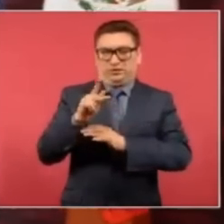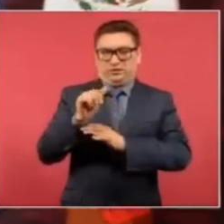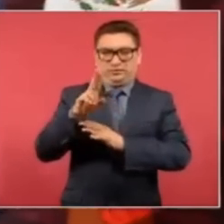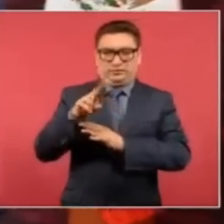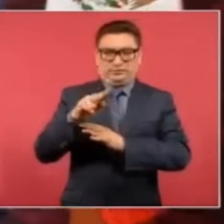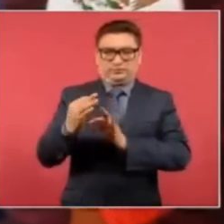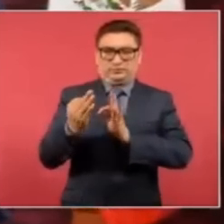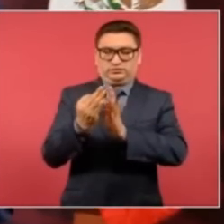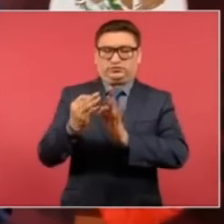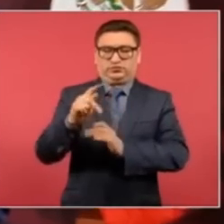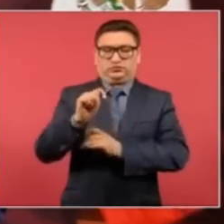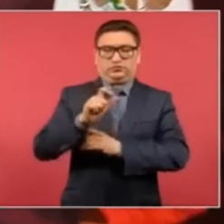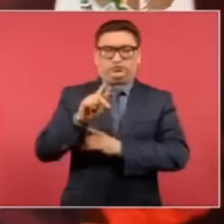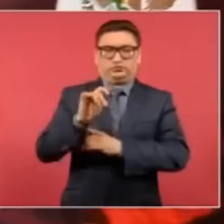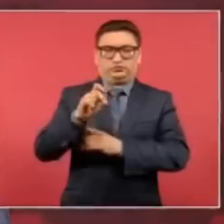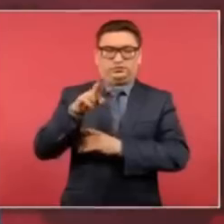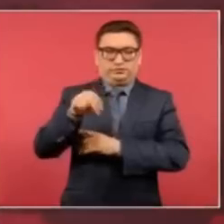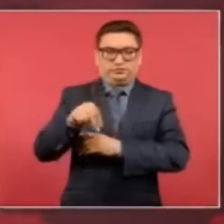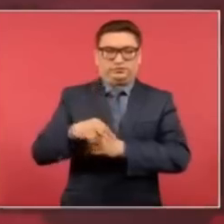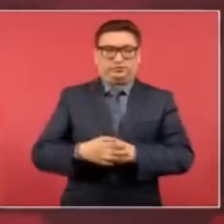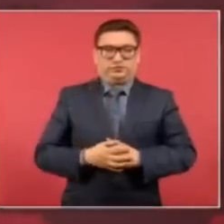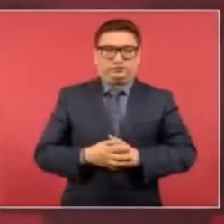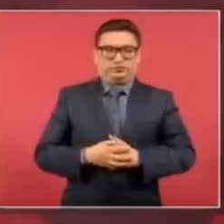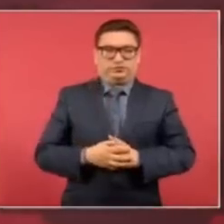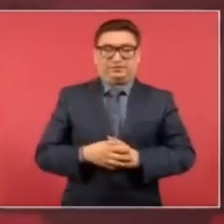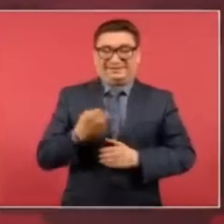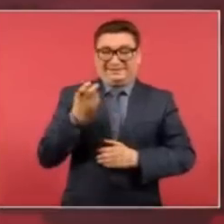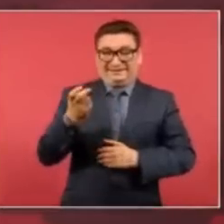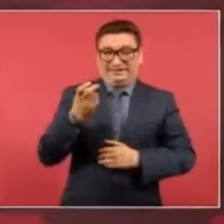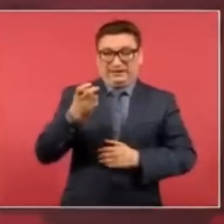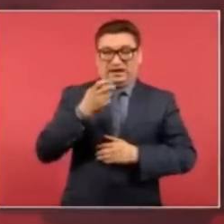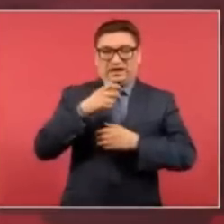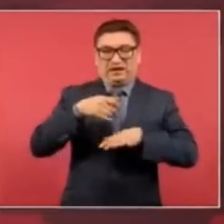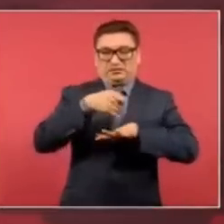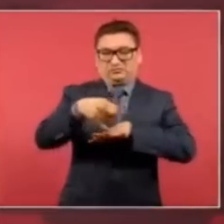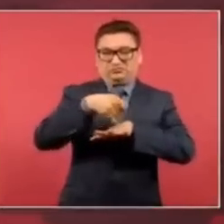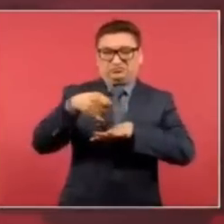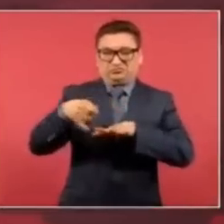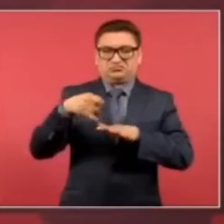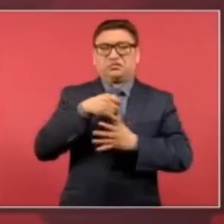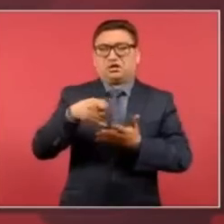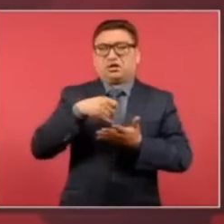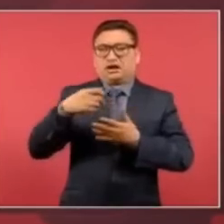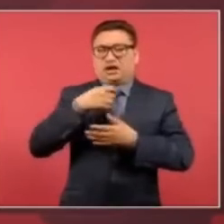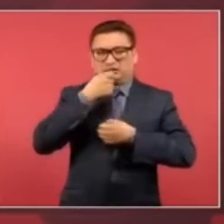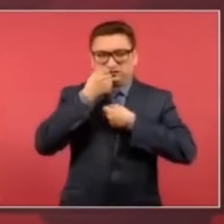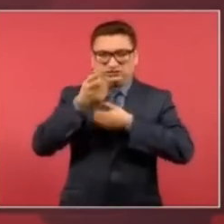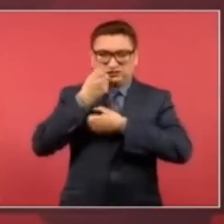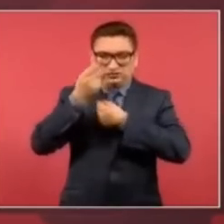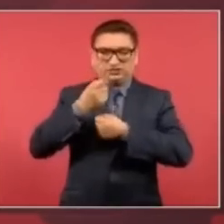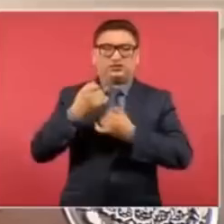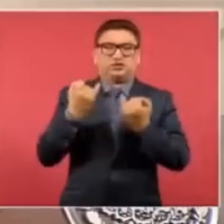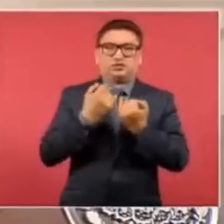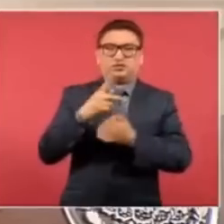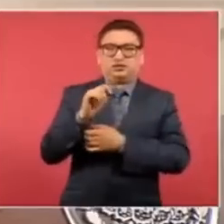cerca de Tuxtepec, y ahí se sembraba caña y sobre todo tabaco, y